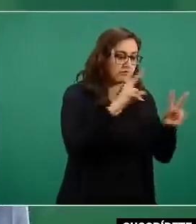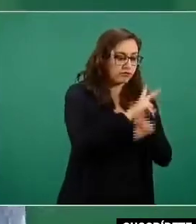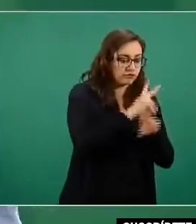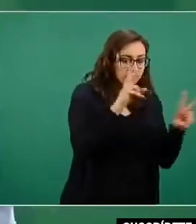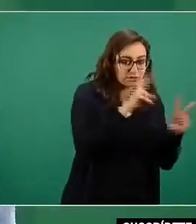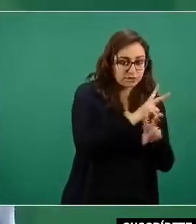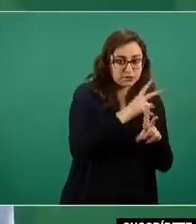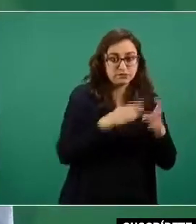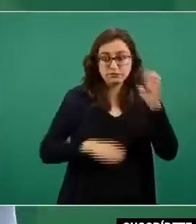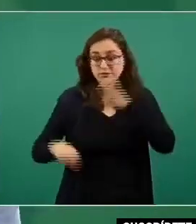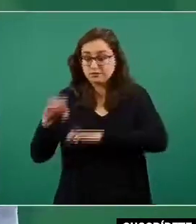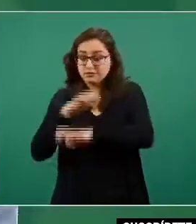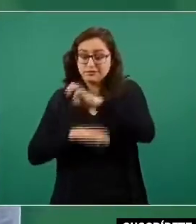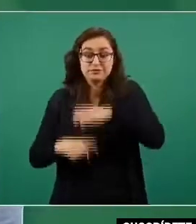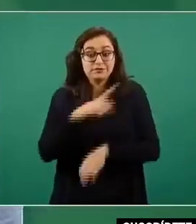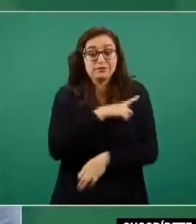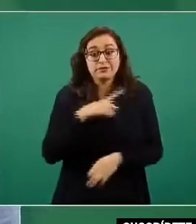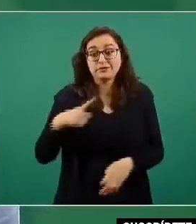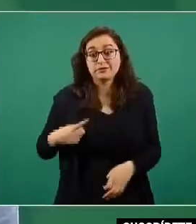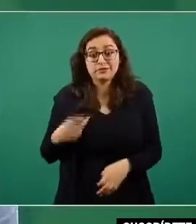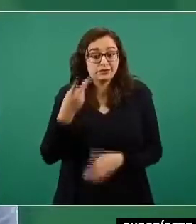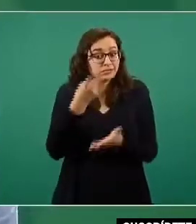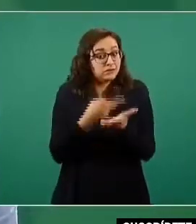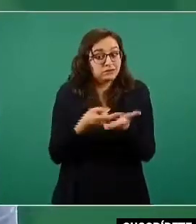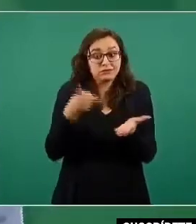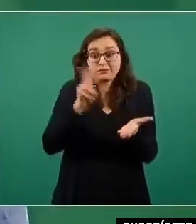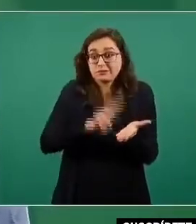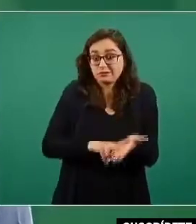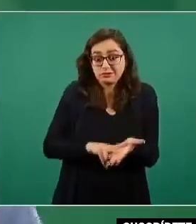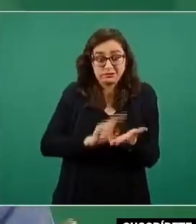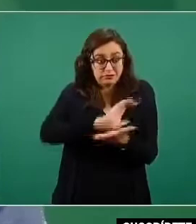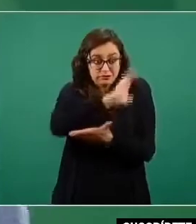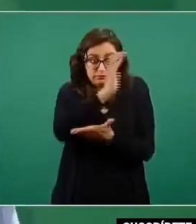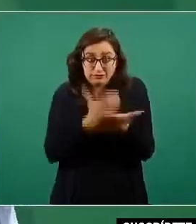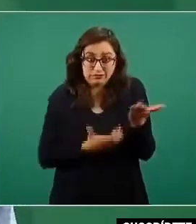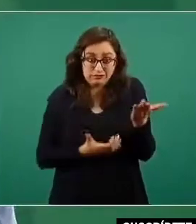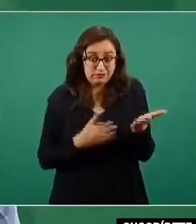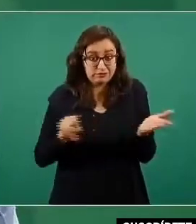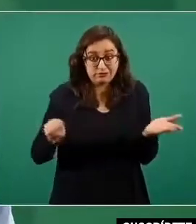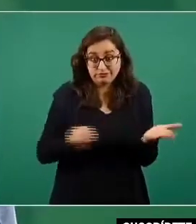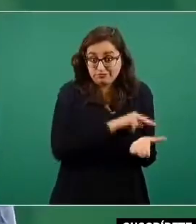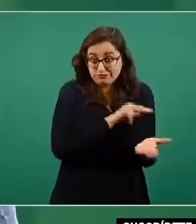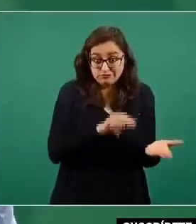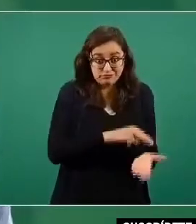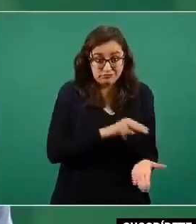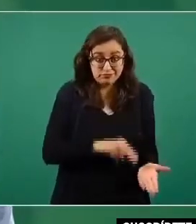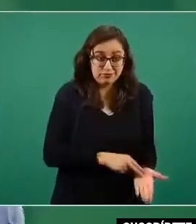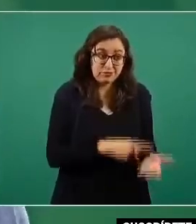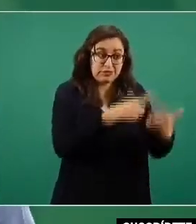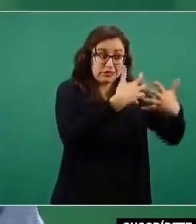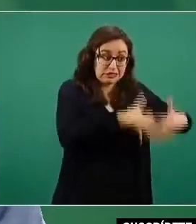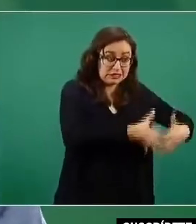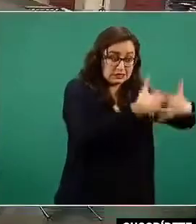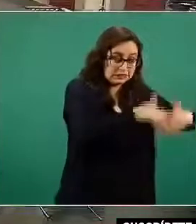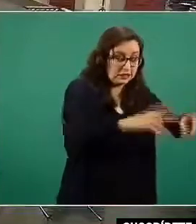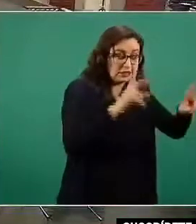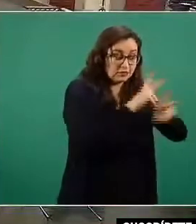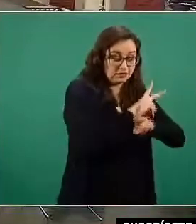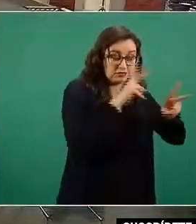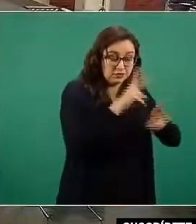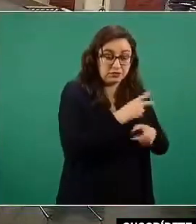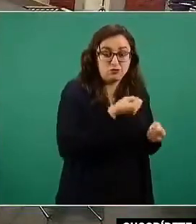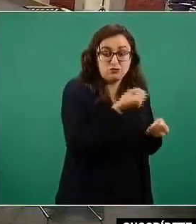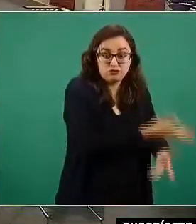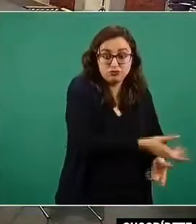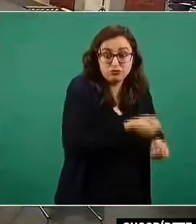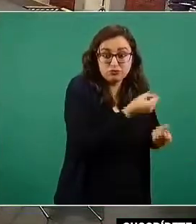obligadas a cumplir contratos para el uso industrial que restan o demeritan o retardan la oportunidad de tener